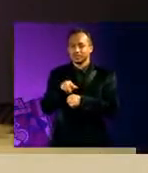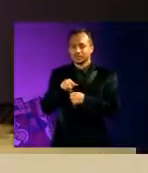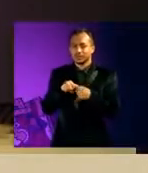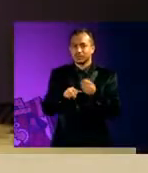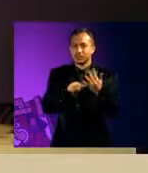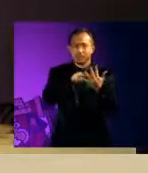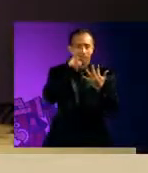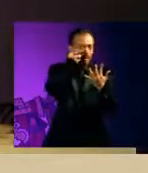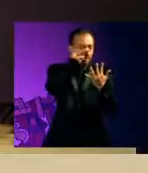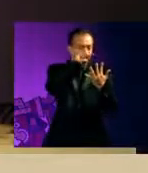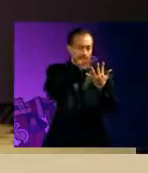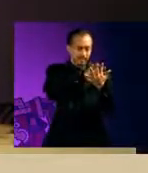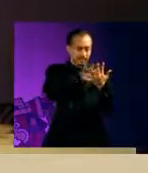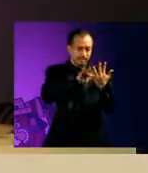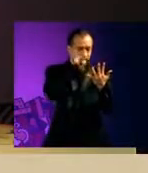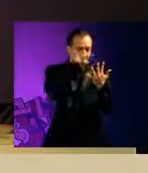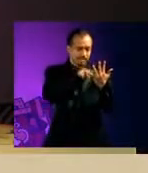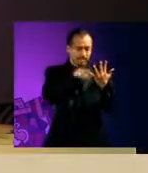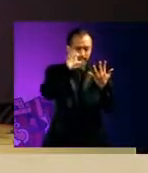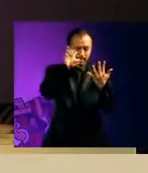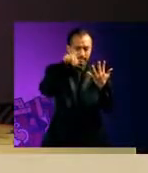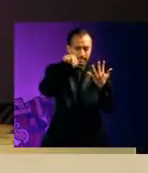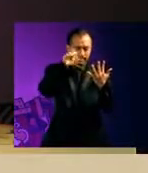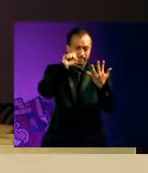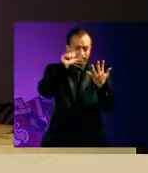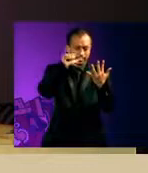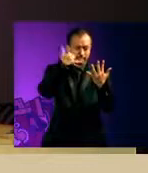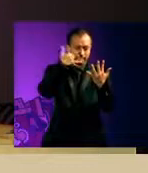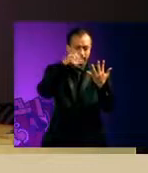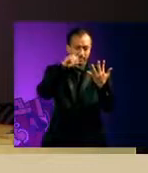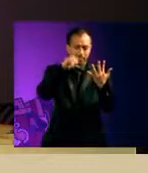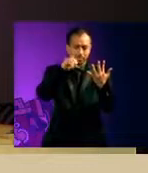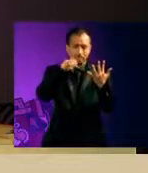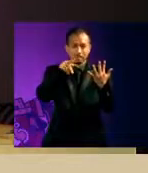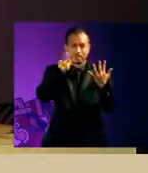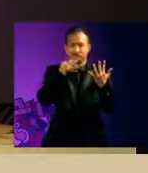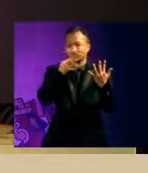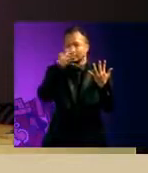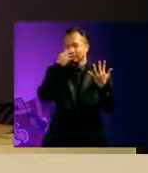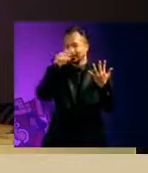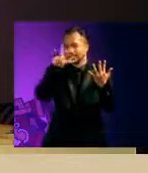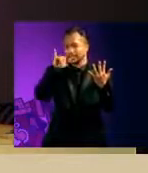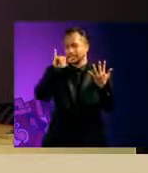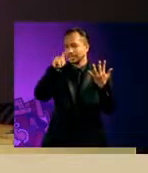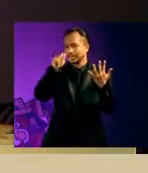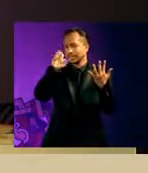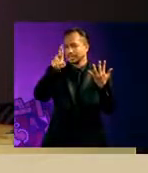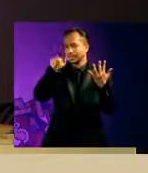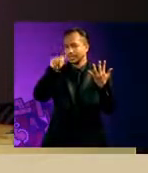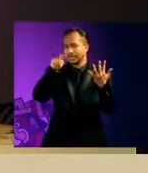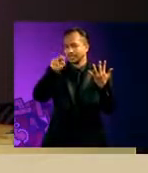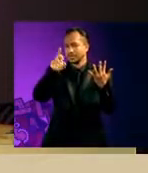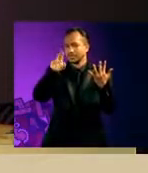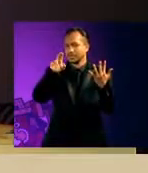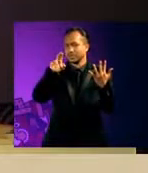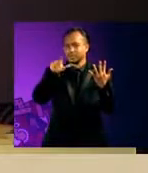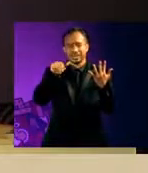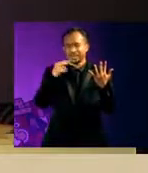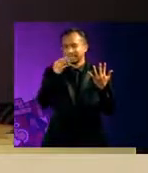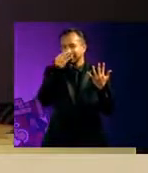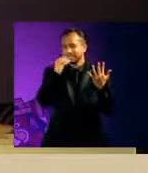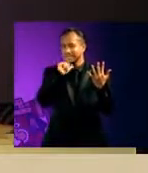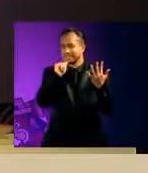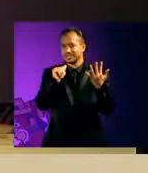no la literatura a veces me cansa porque porque últimamente no la gran no la literatura de